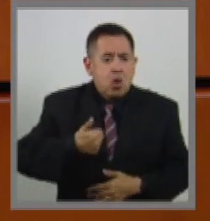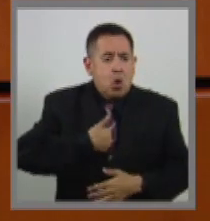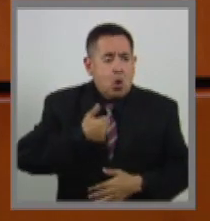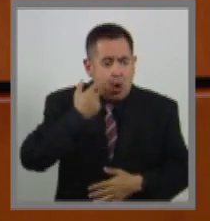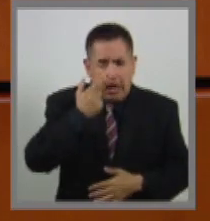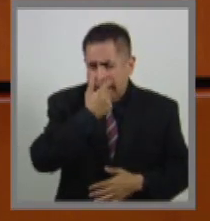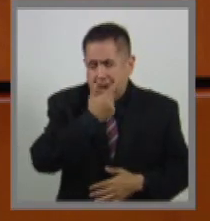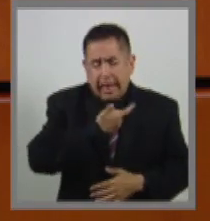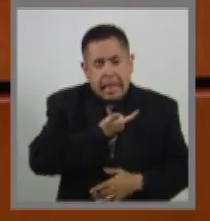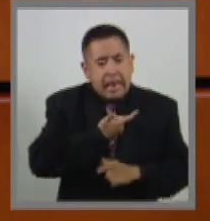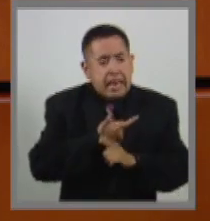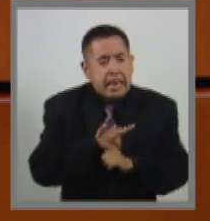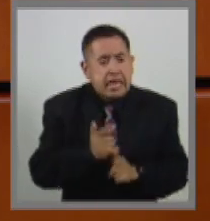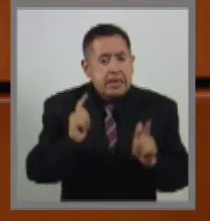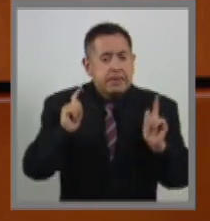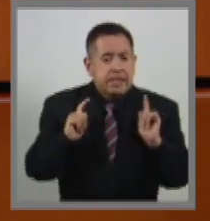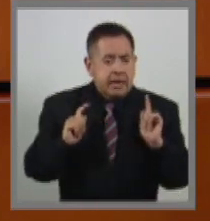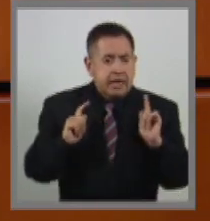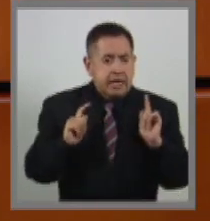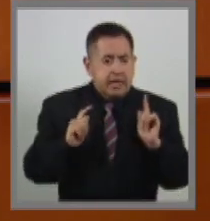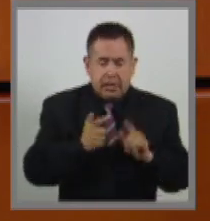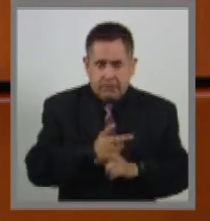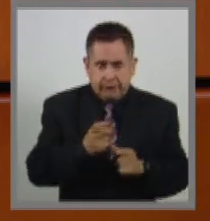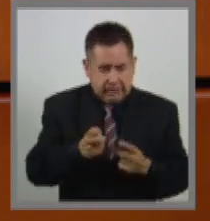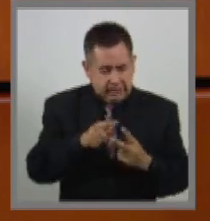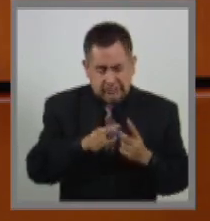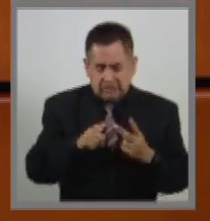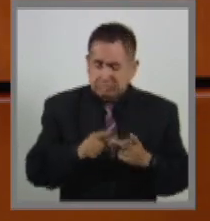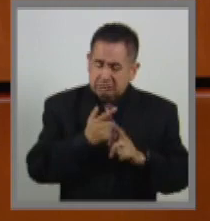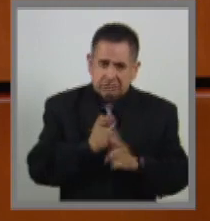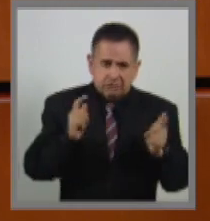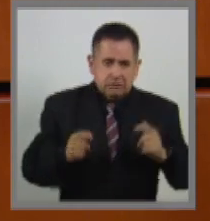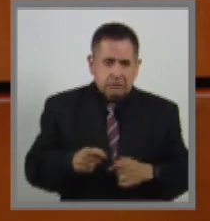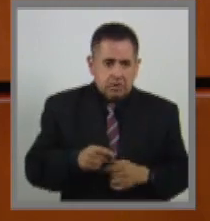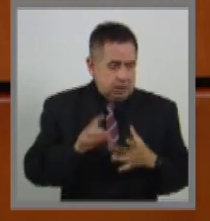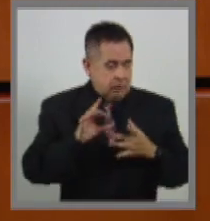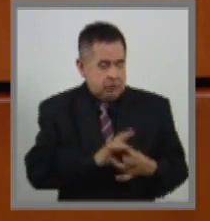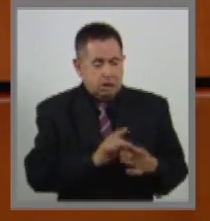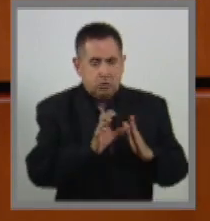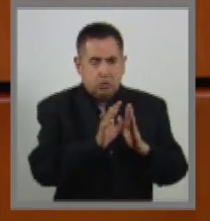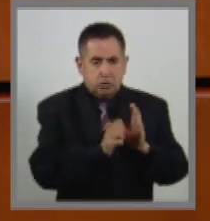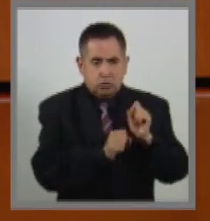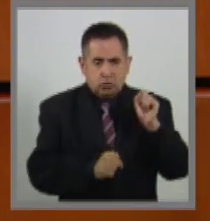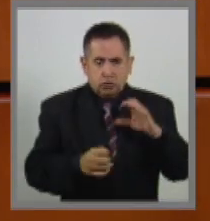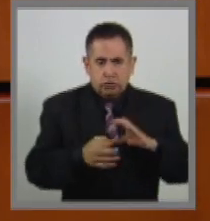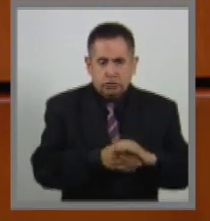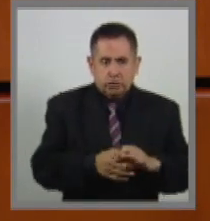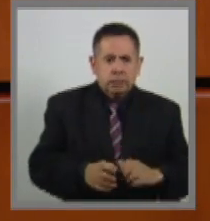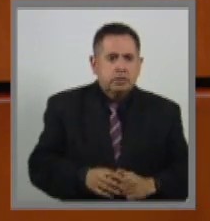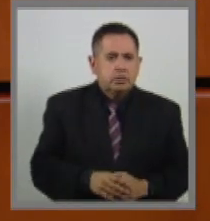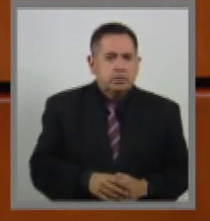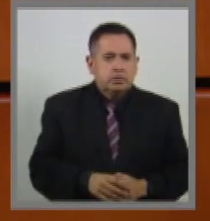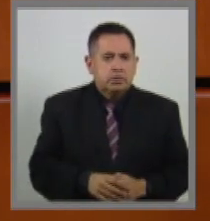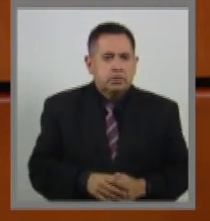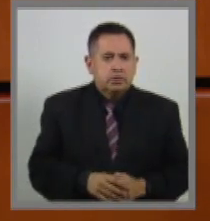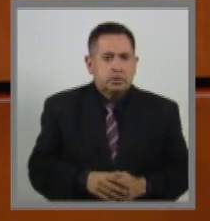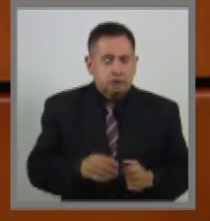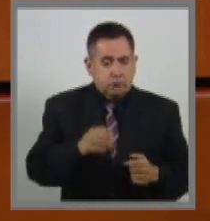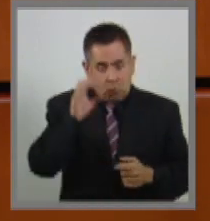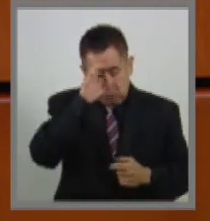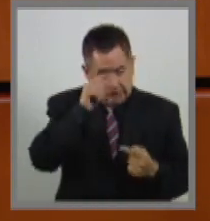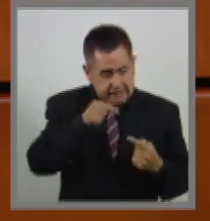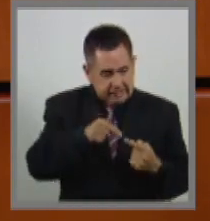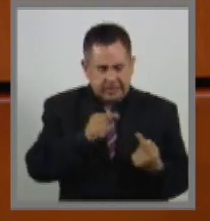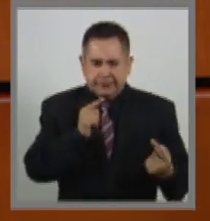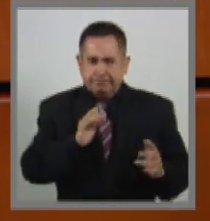Es congruente con estos dos principios de nuestra Constitución. La objeción de